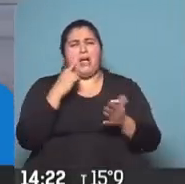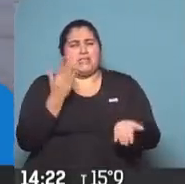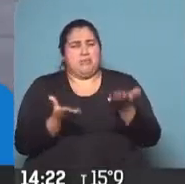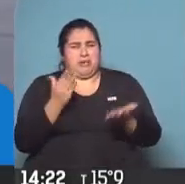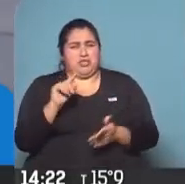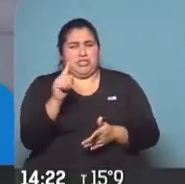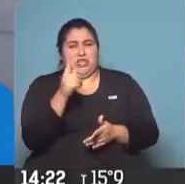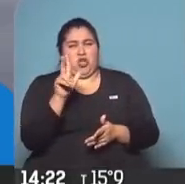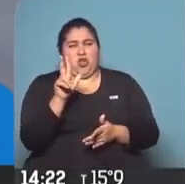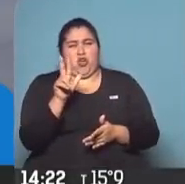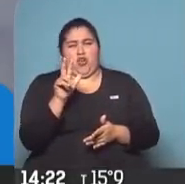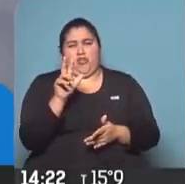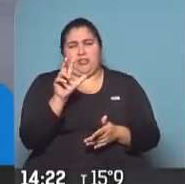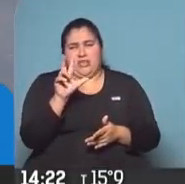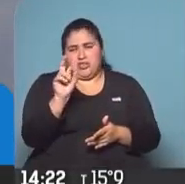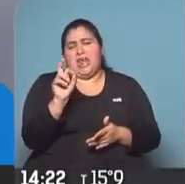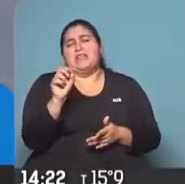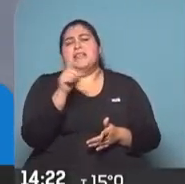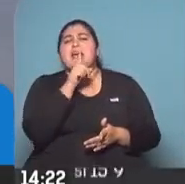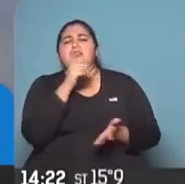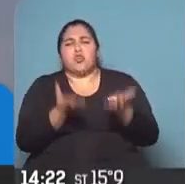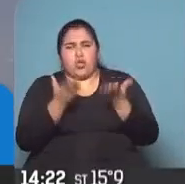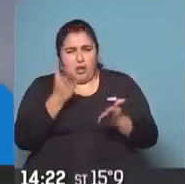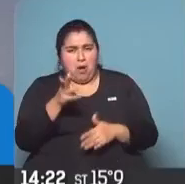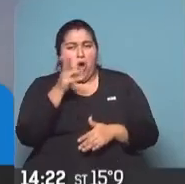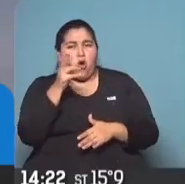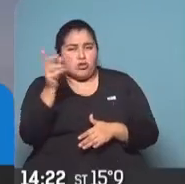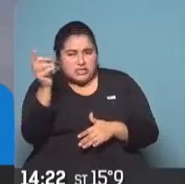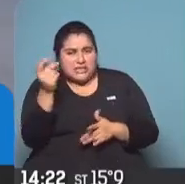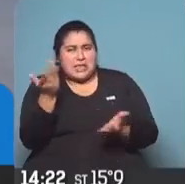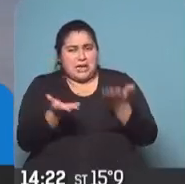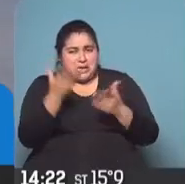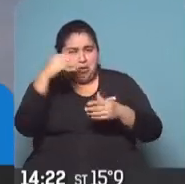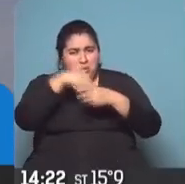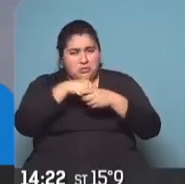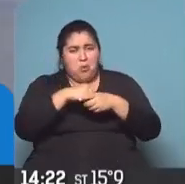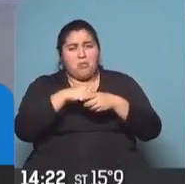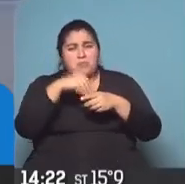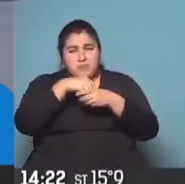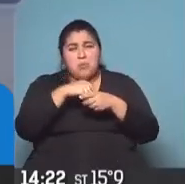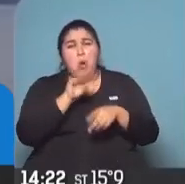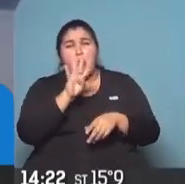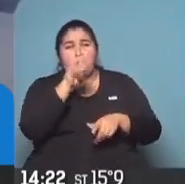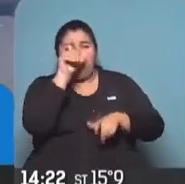pero a 80 km tripulación cuenta con